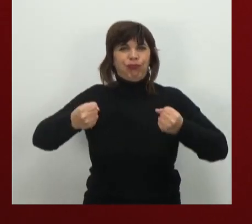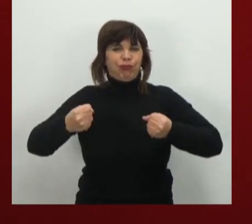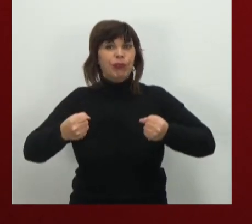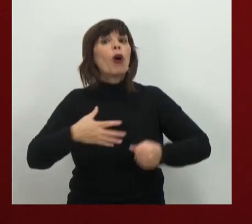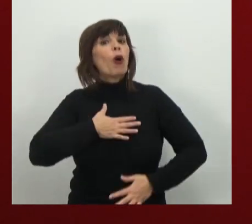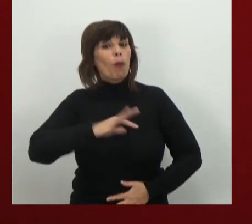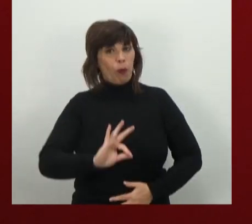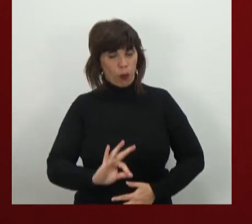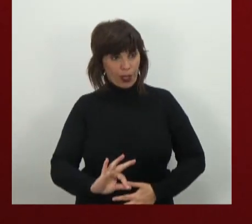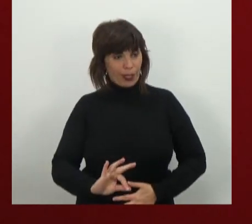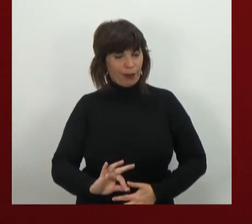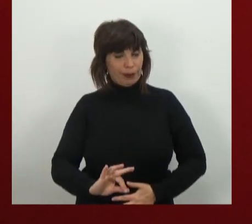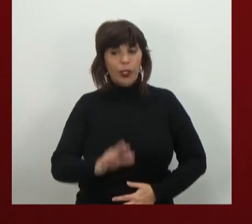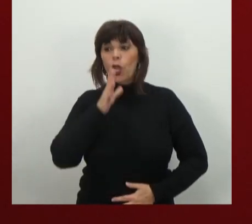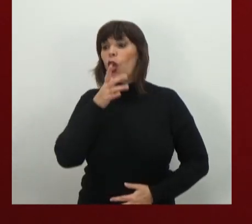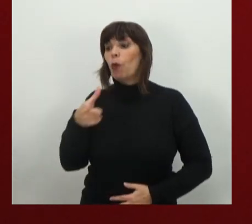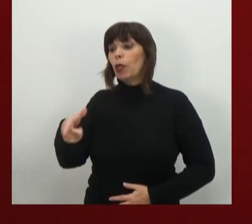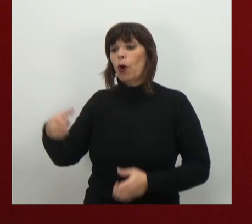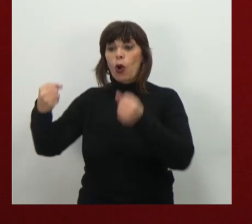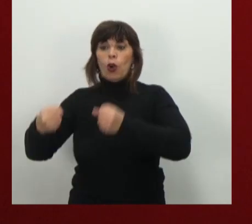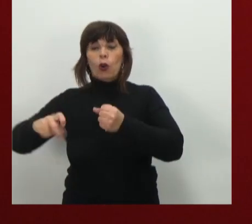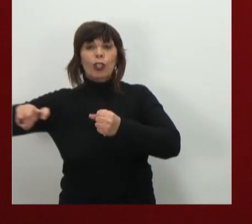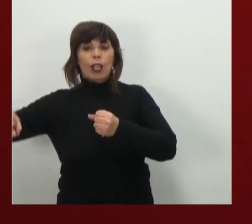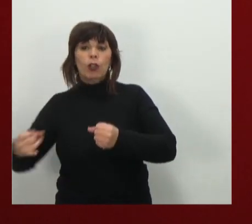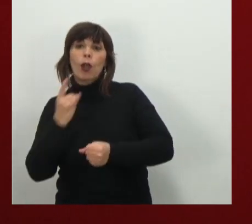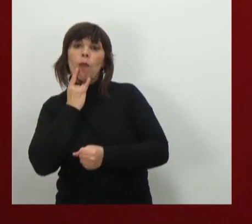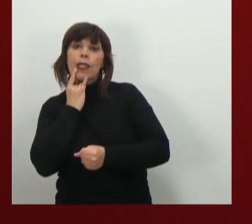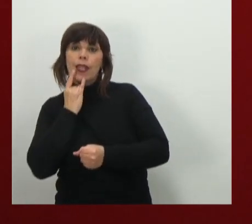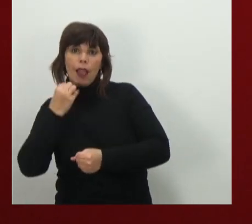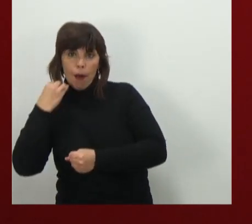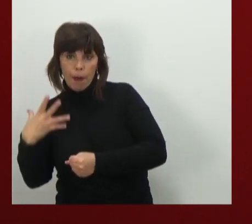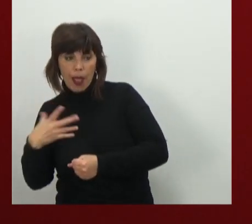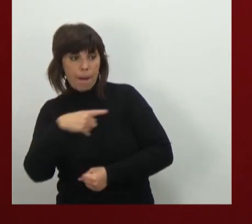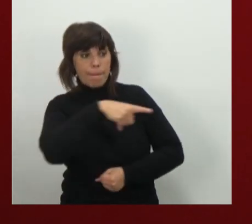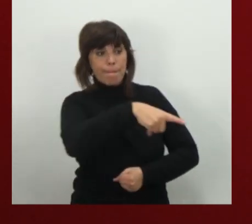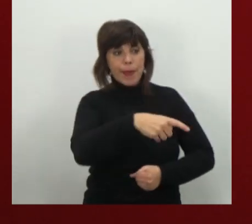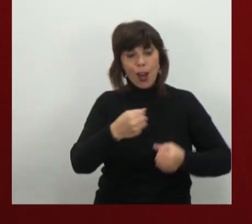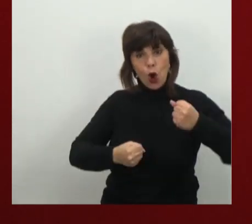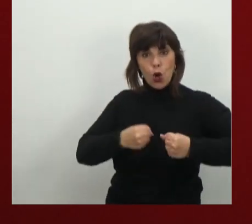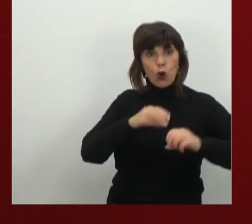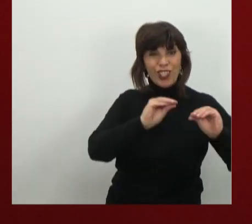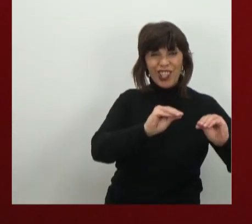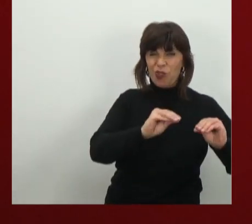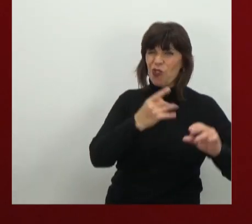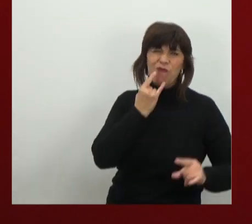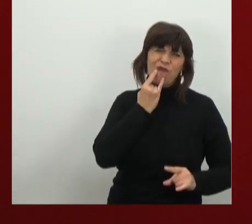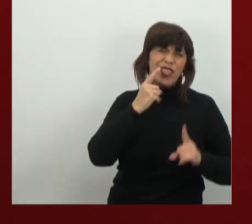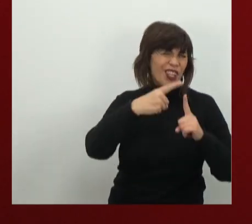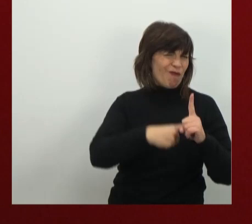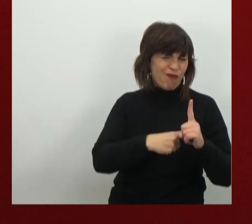de repente tu batería recibe poder, fuerza,